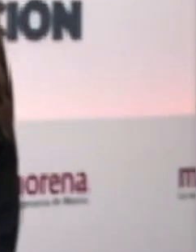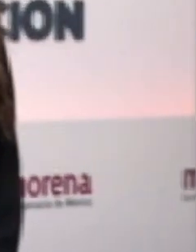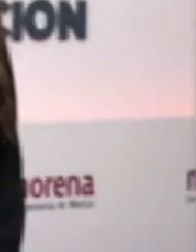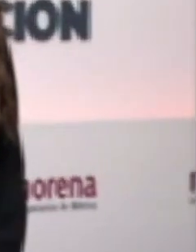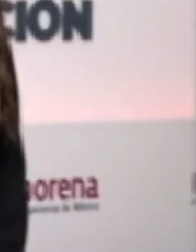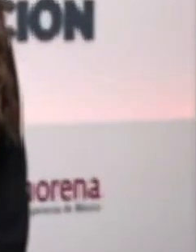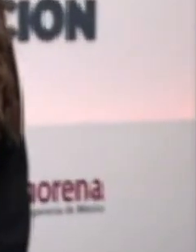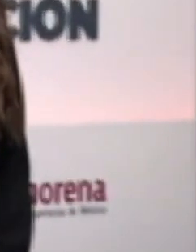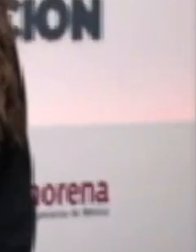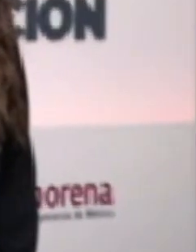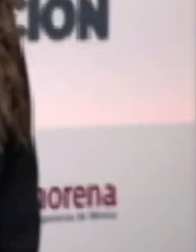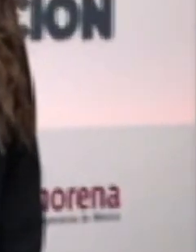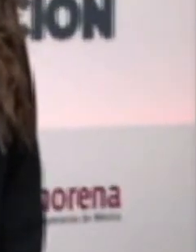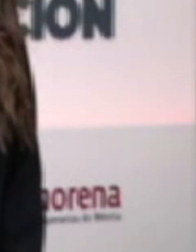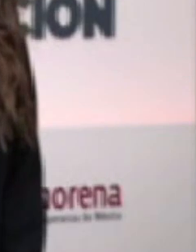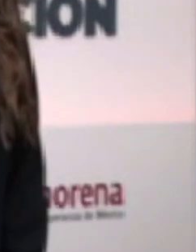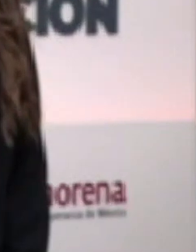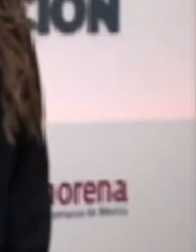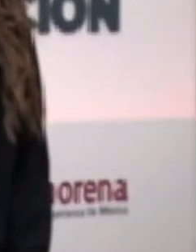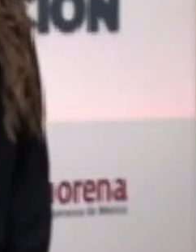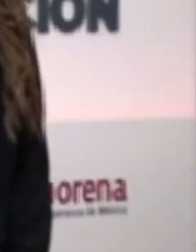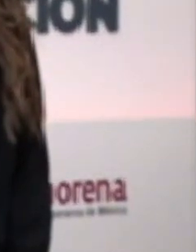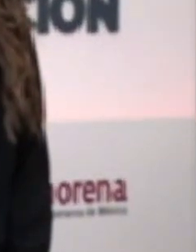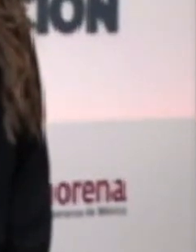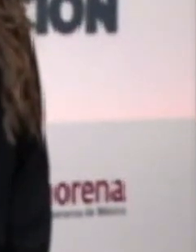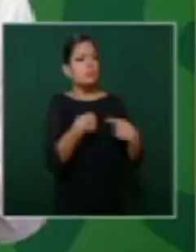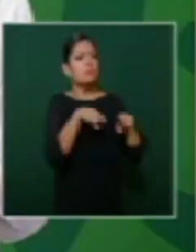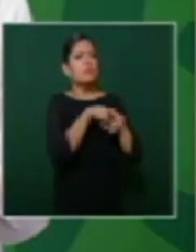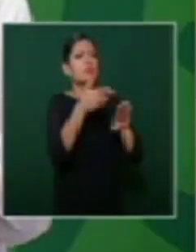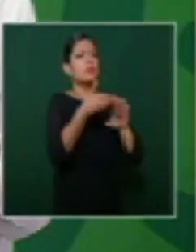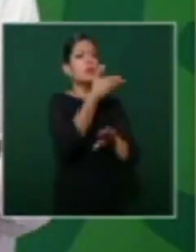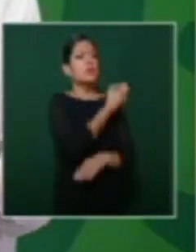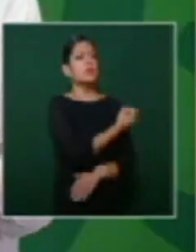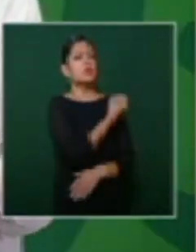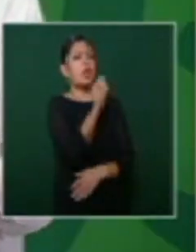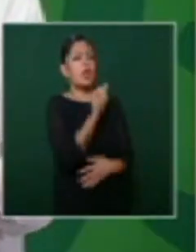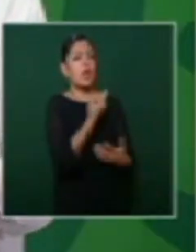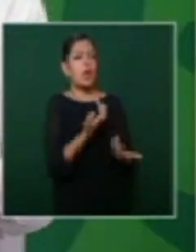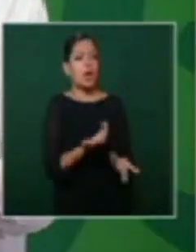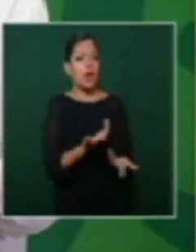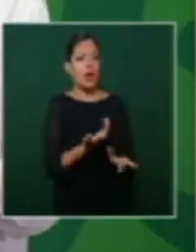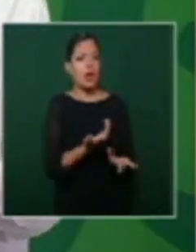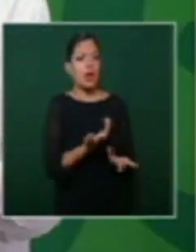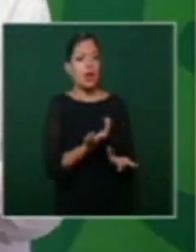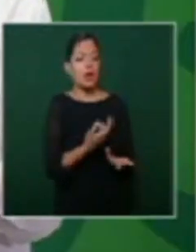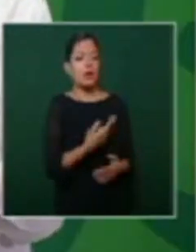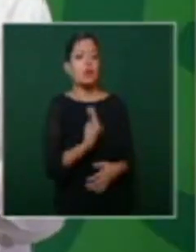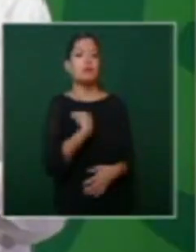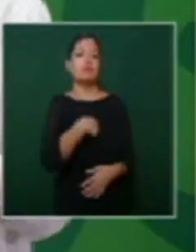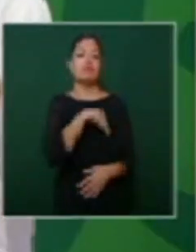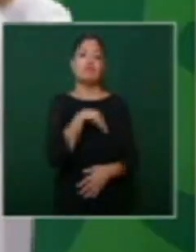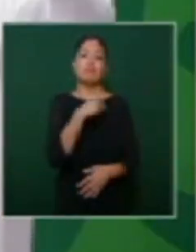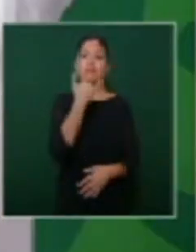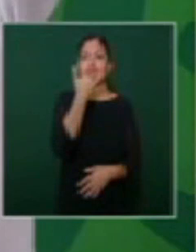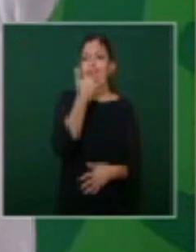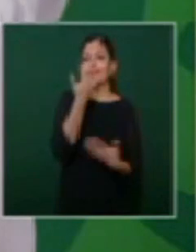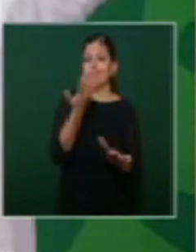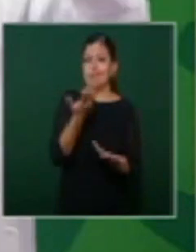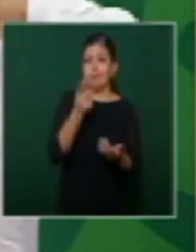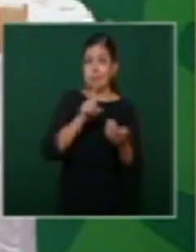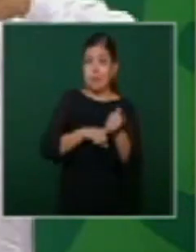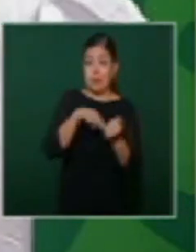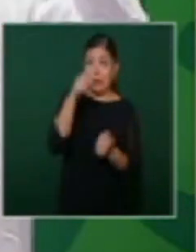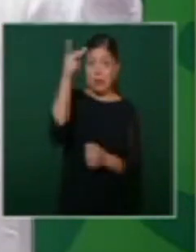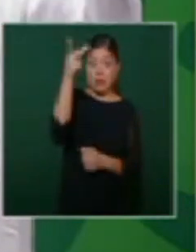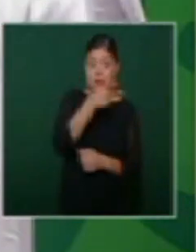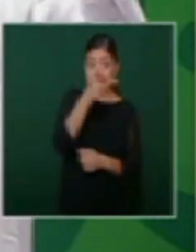estamos haciendo porque así creemos. Así pasa en las democracias, Ricardo. Sí. Se vota a favor, en contra, en